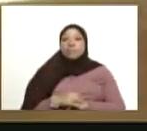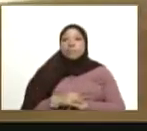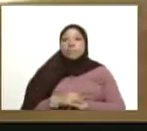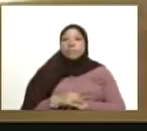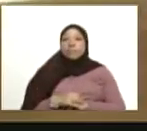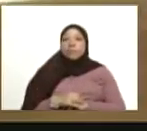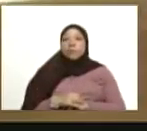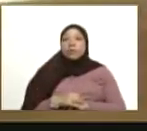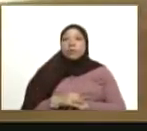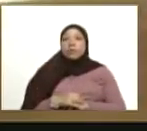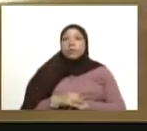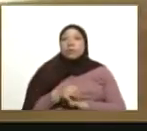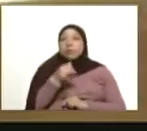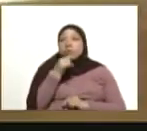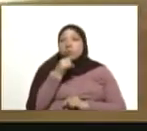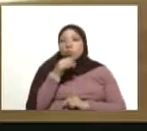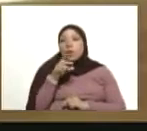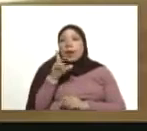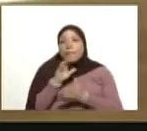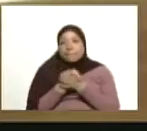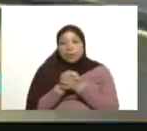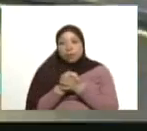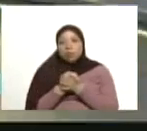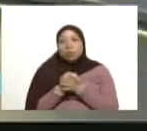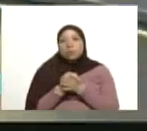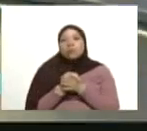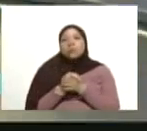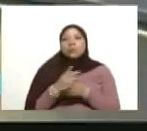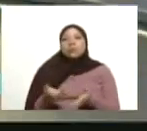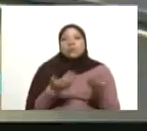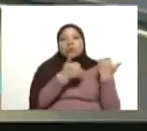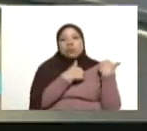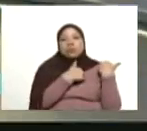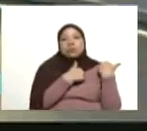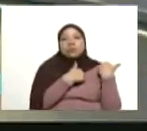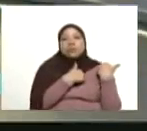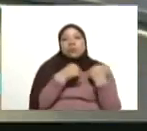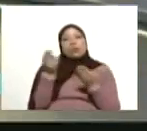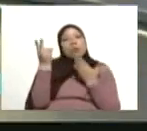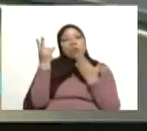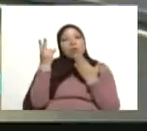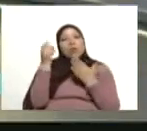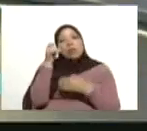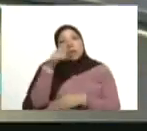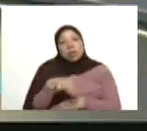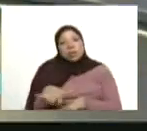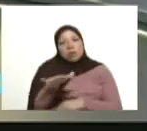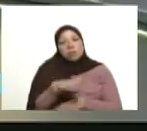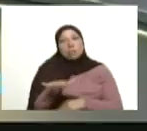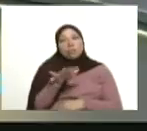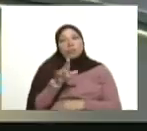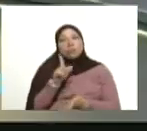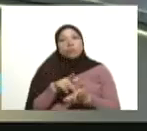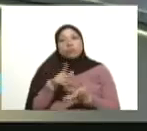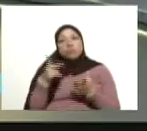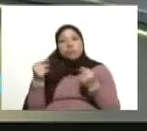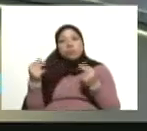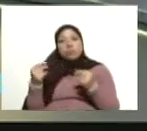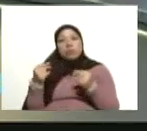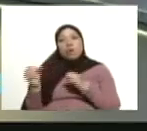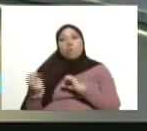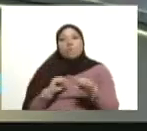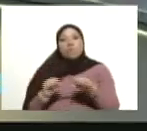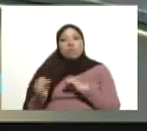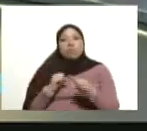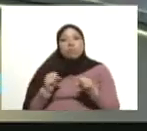Aquí está Carlos Eduardo Somero, dirigente indígena de la Gran Sabana, para que nos hable de esa gran